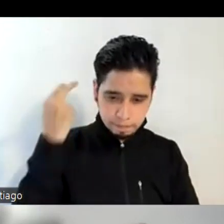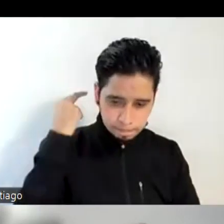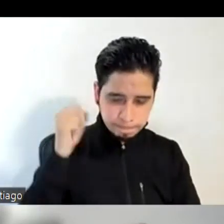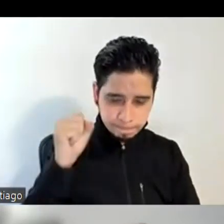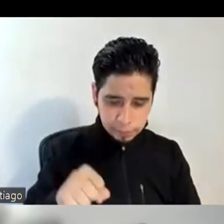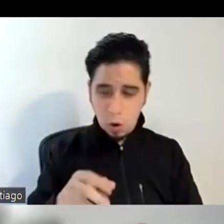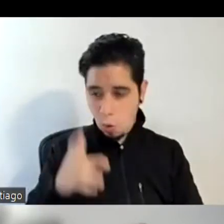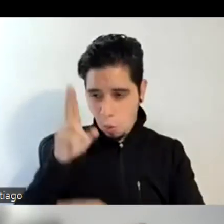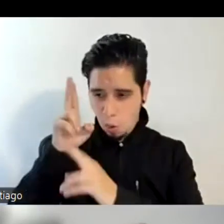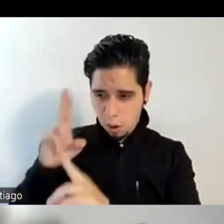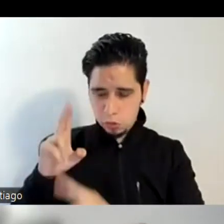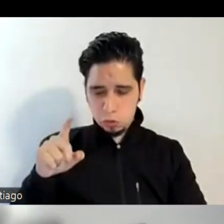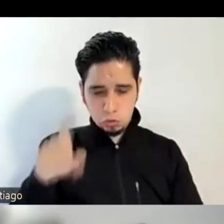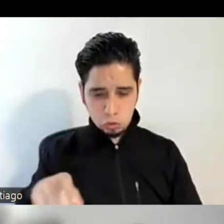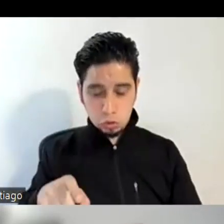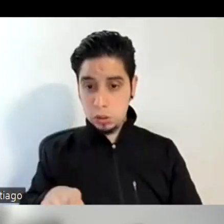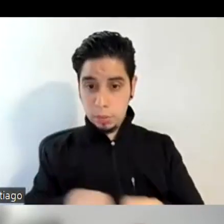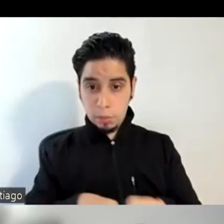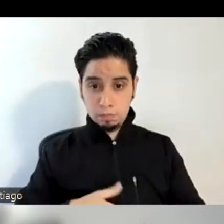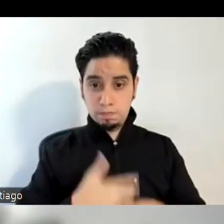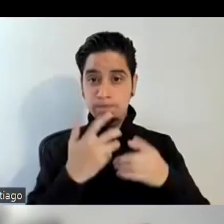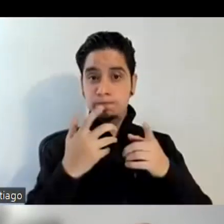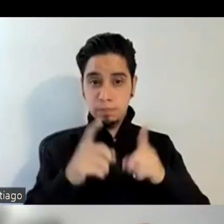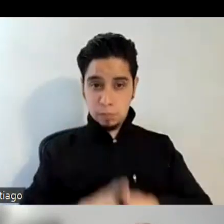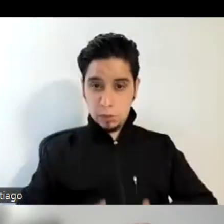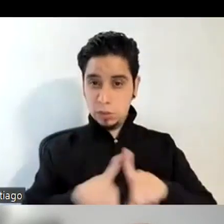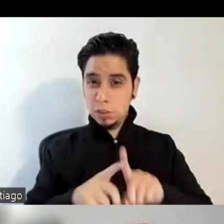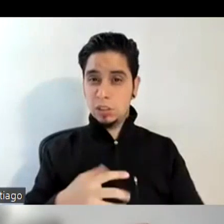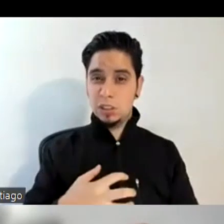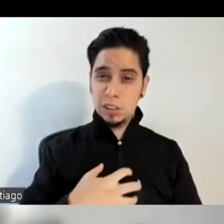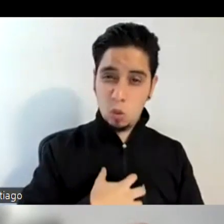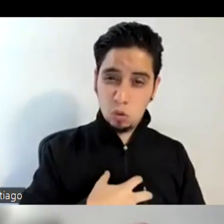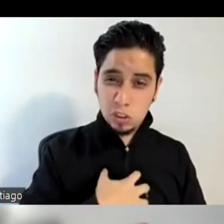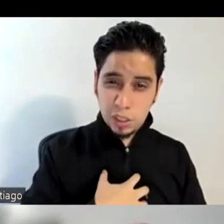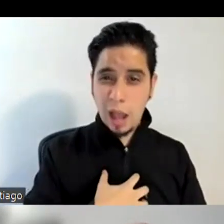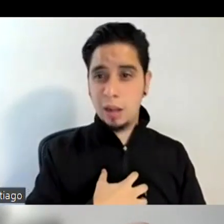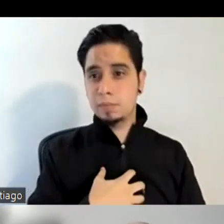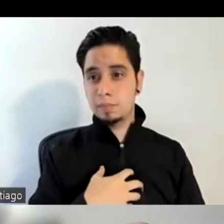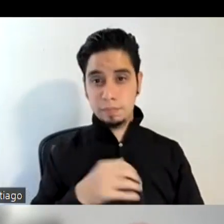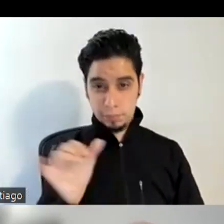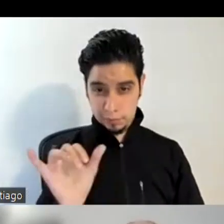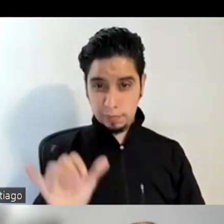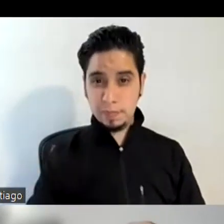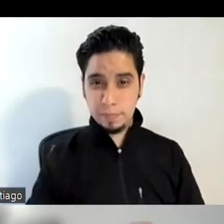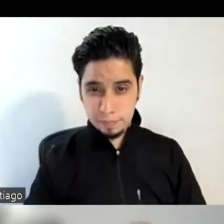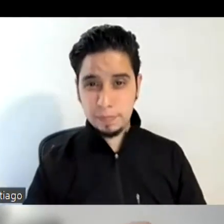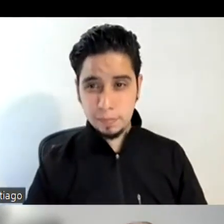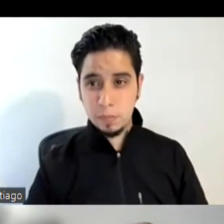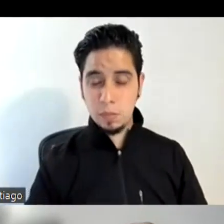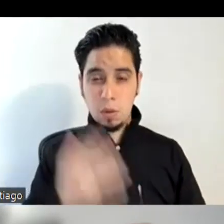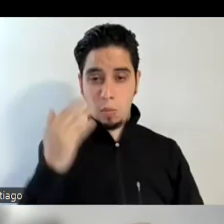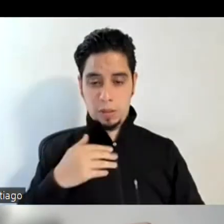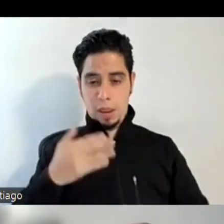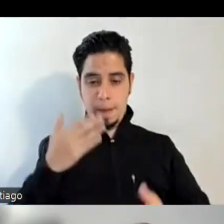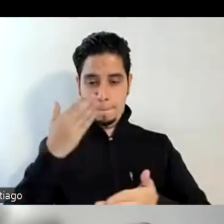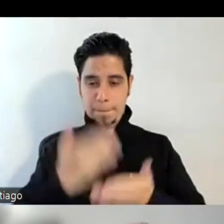tiene que indignar también, ¿no? Porque es parte del proceso. Denunciar también. Denunciar, porque también es parte de la misión